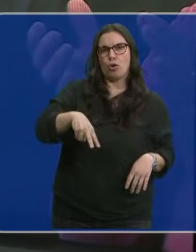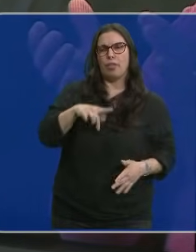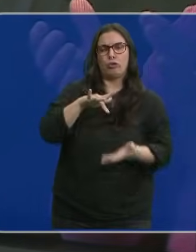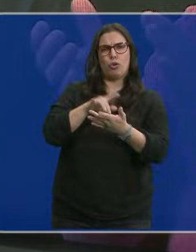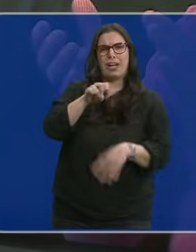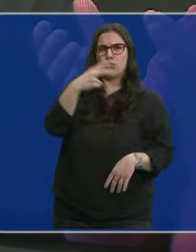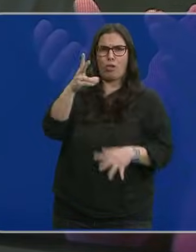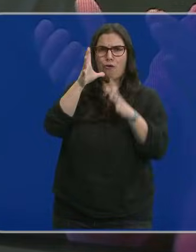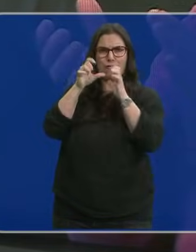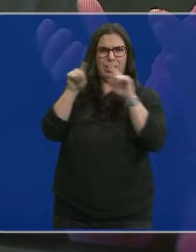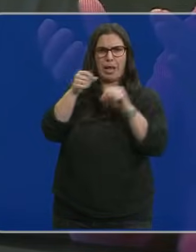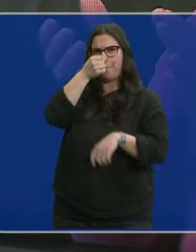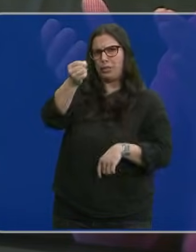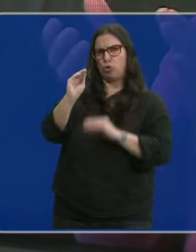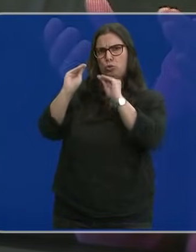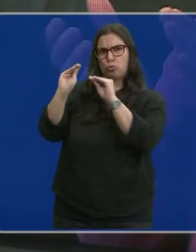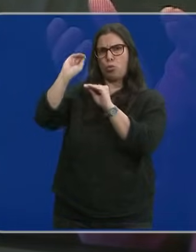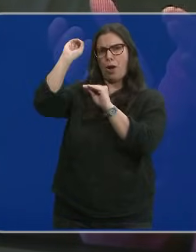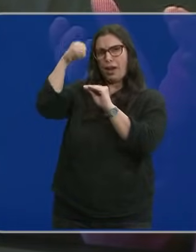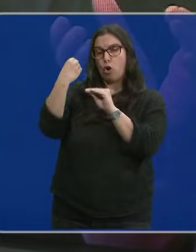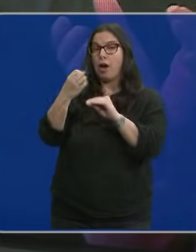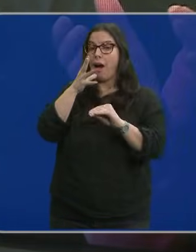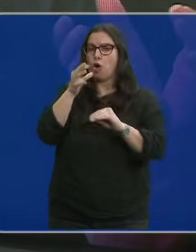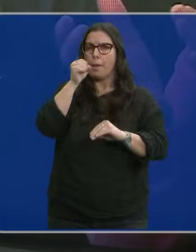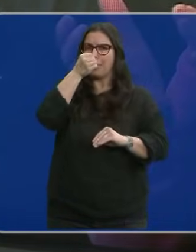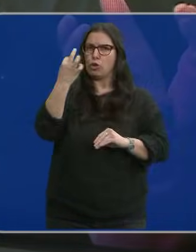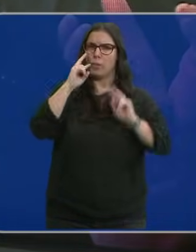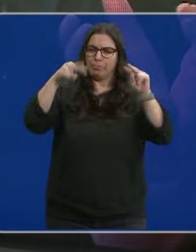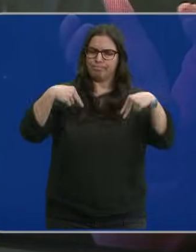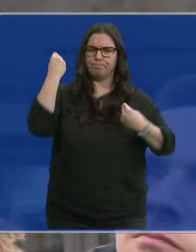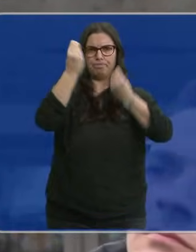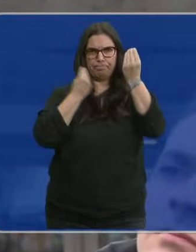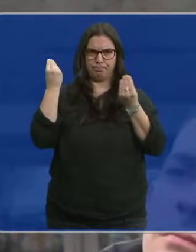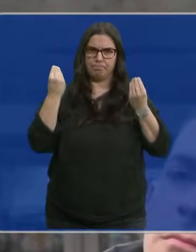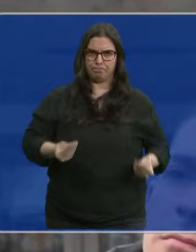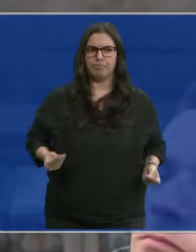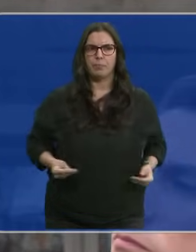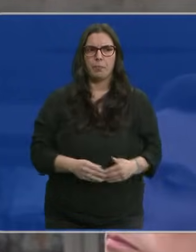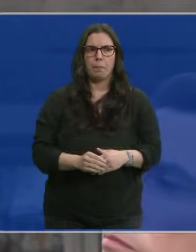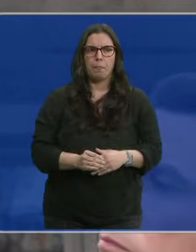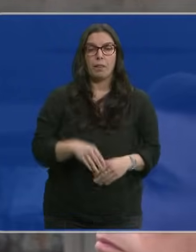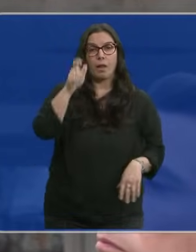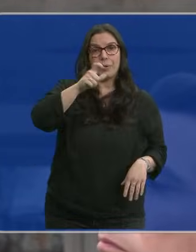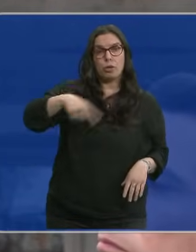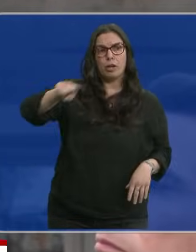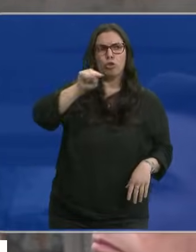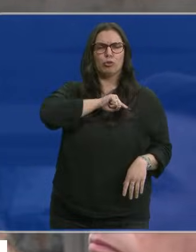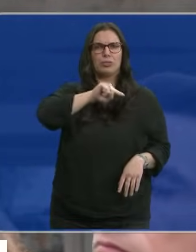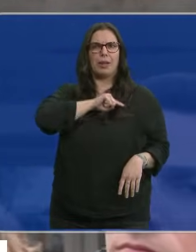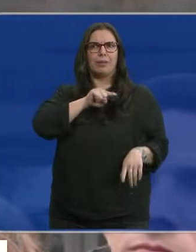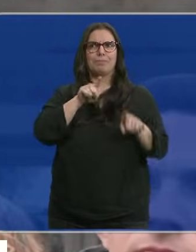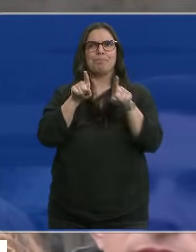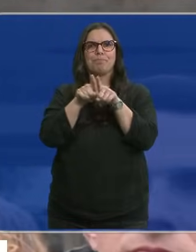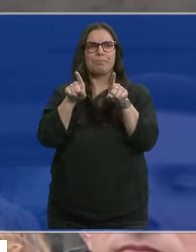tras el mal resultado de Aragón y el auge de Vox, el PSOE tiene que hacer autocrítica. Esas personas se están sintiendo de alguna